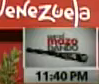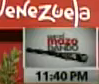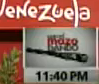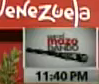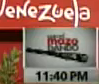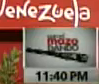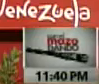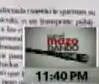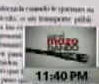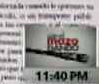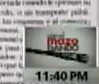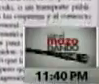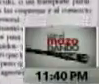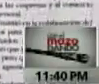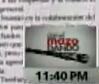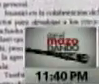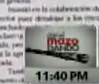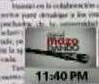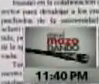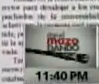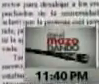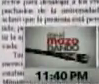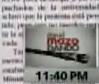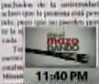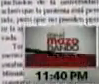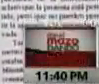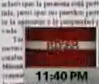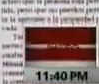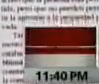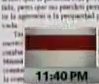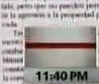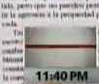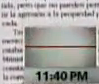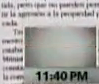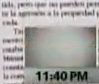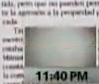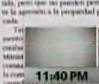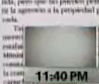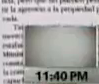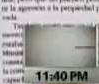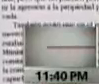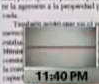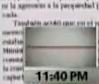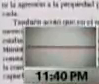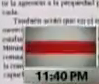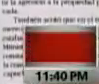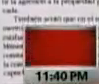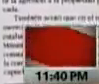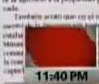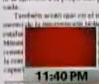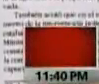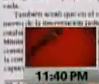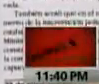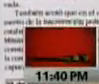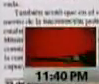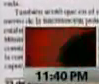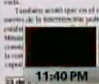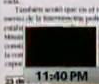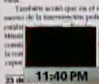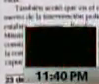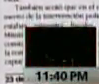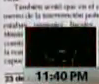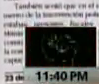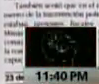ucb dos policías heridos y 27 encapuchados detenidos nota de Luis Dávila y de perdón nota de